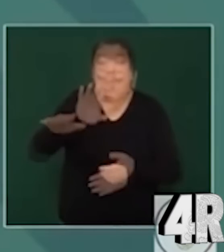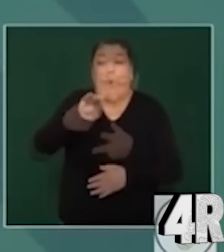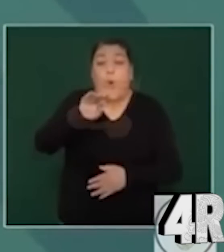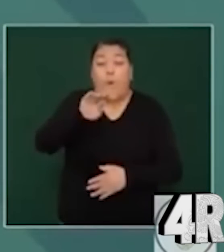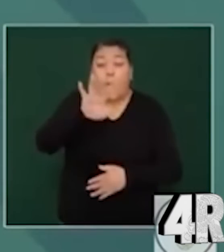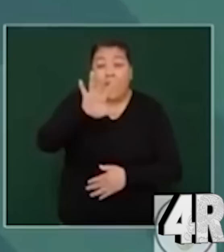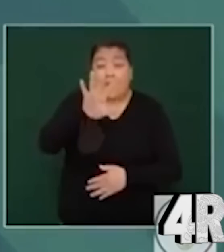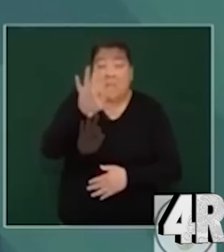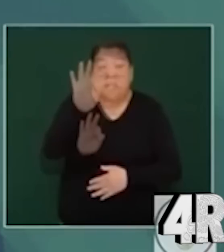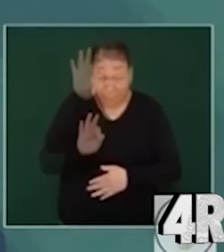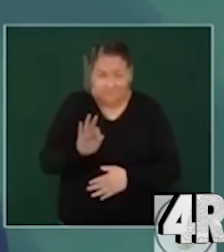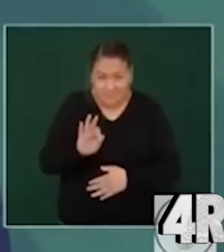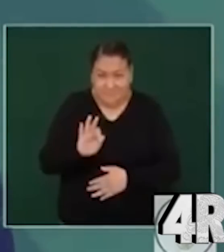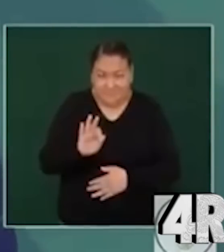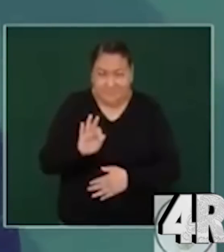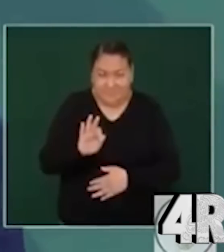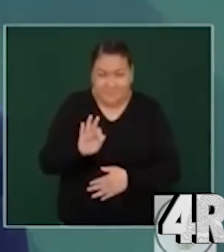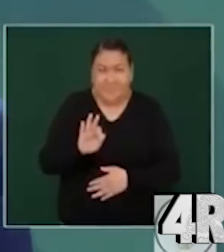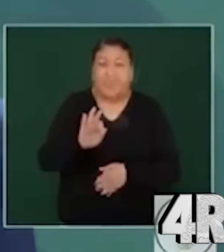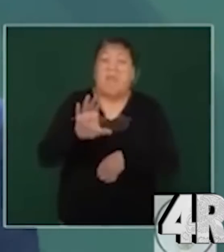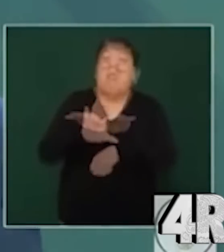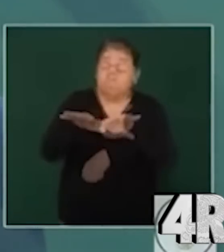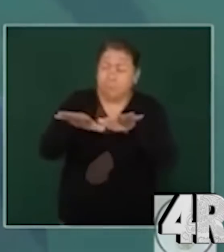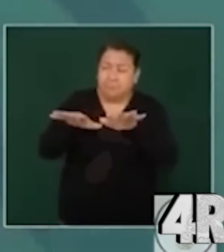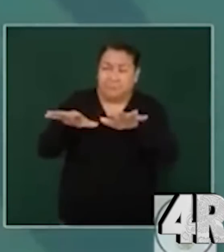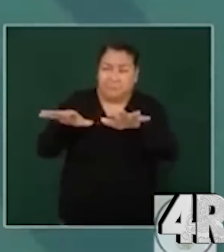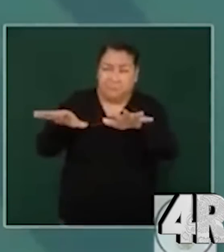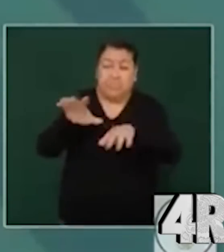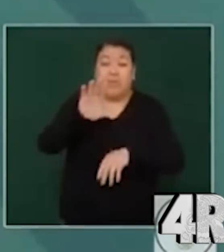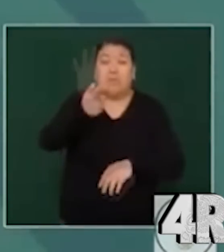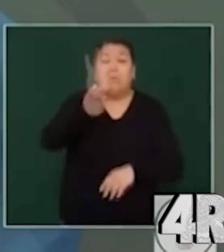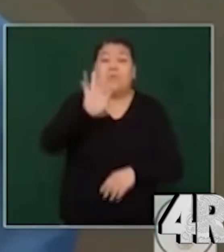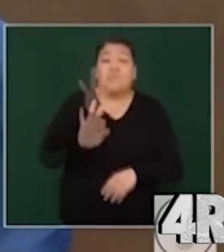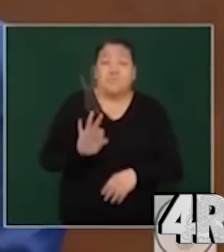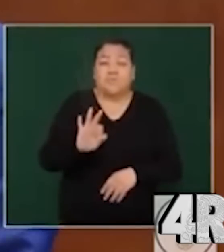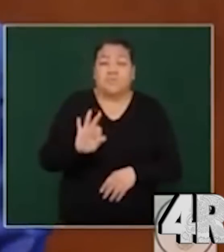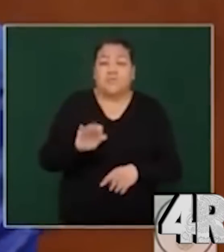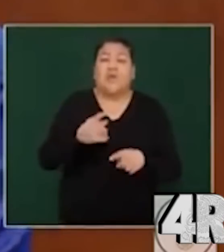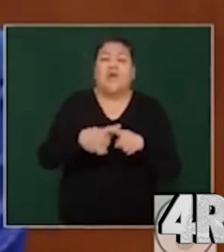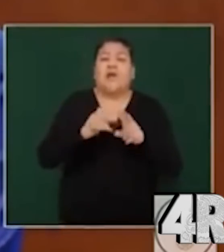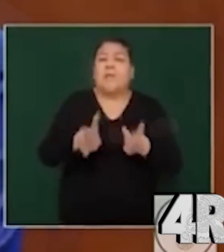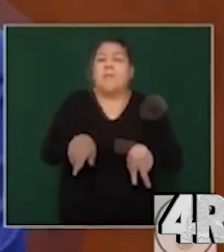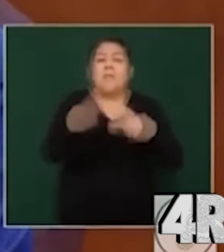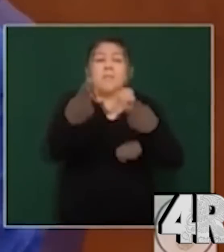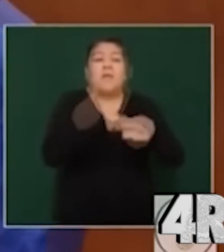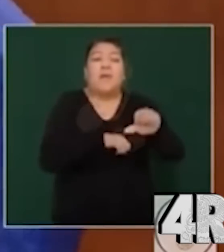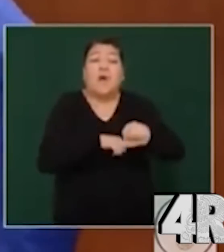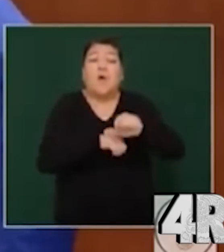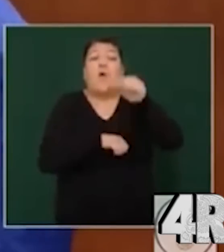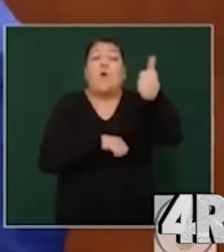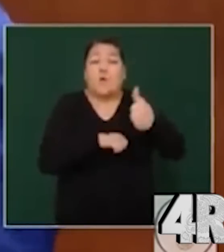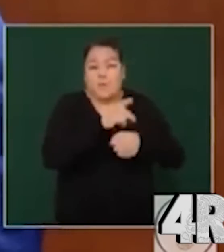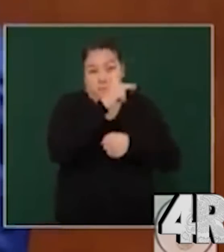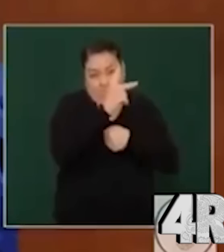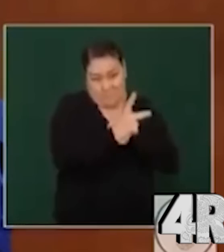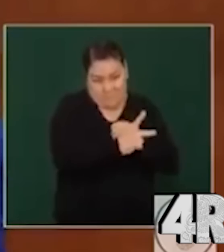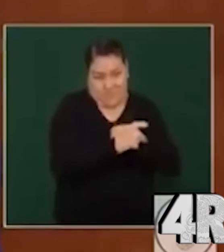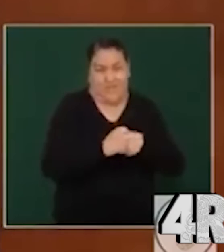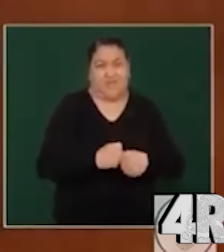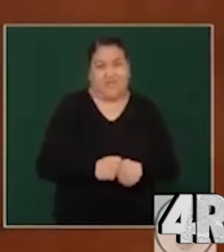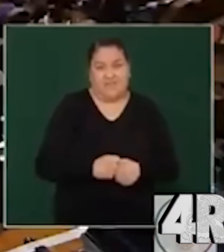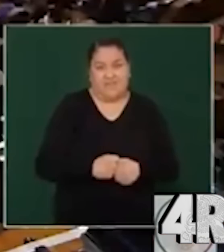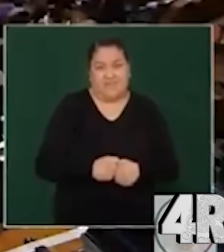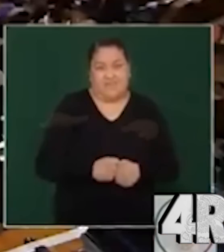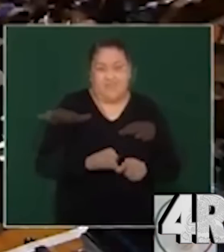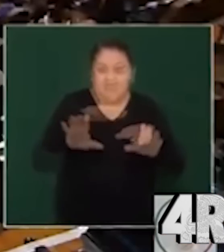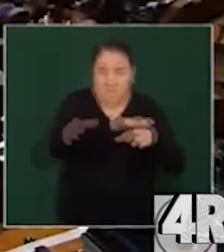95% del abasto de energía eléctrica lo venden empresas extranjeras. Y la que tiene el